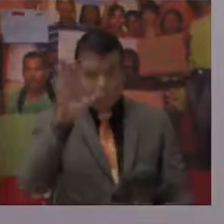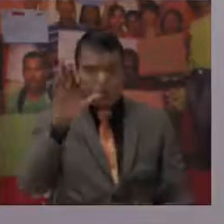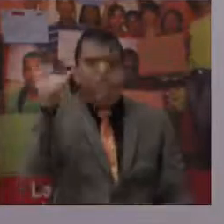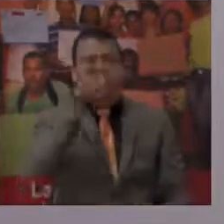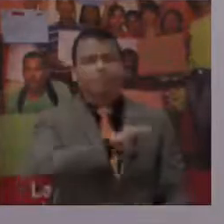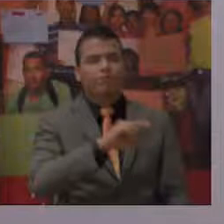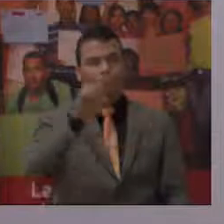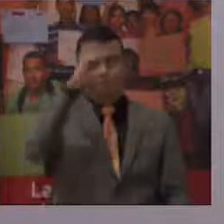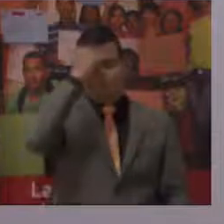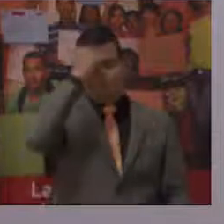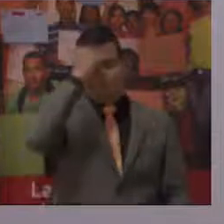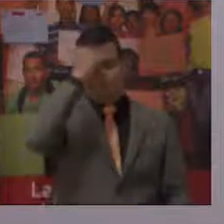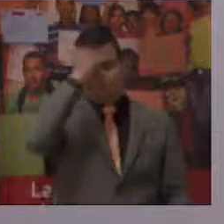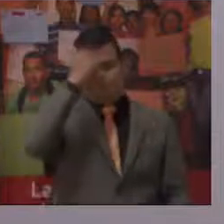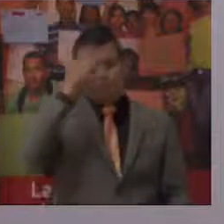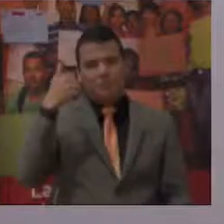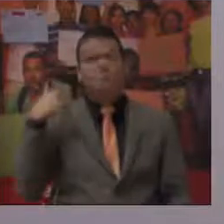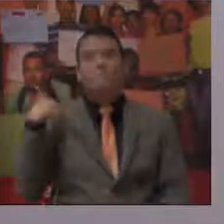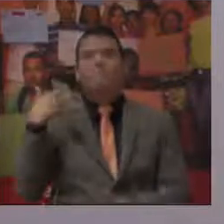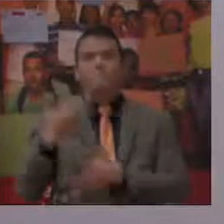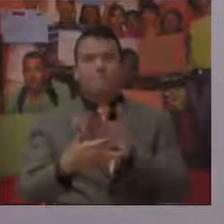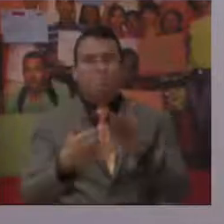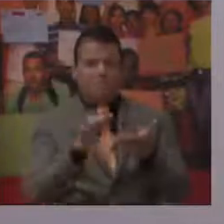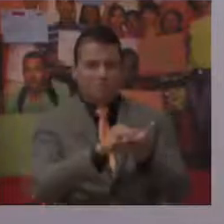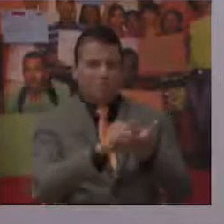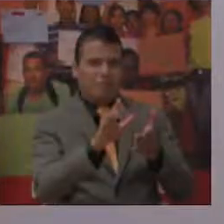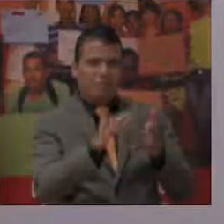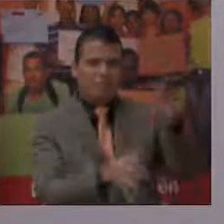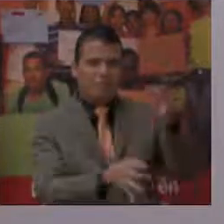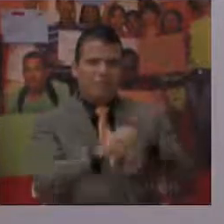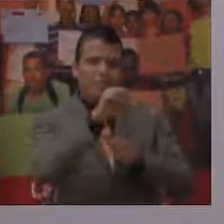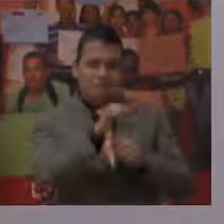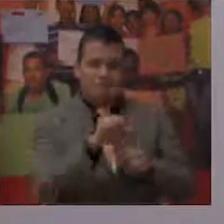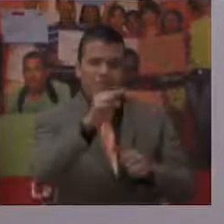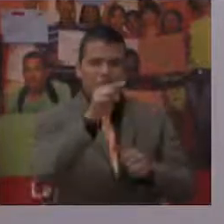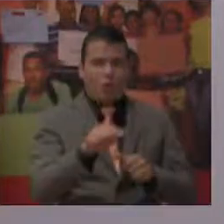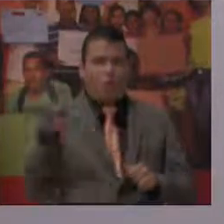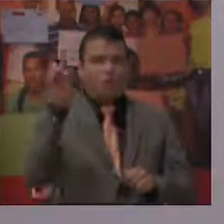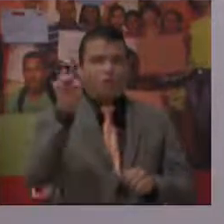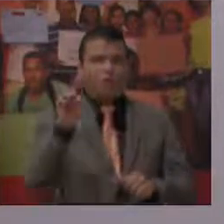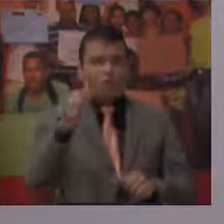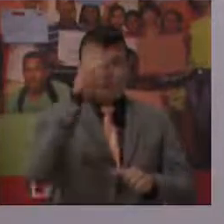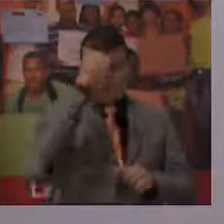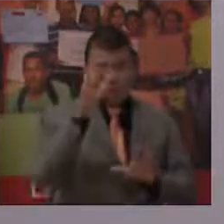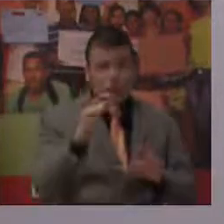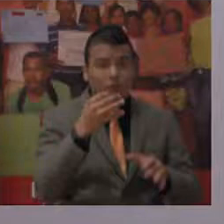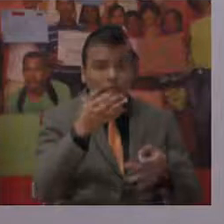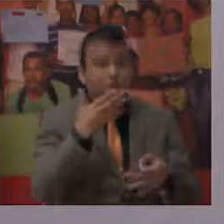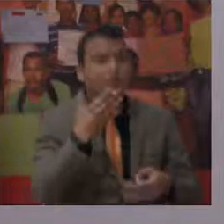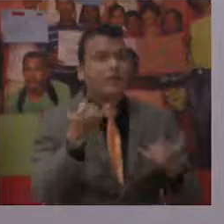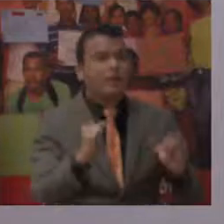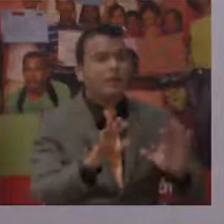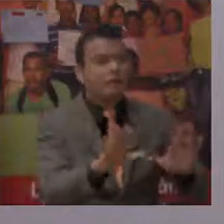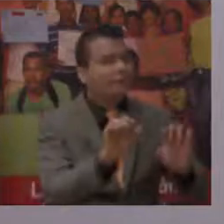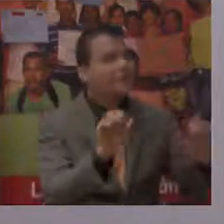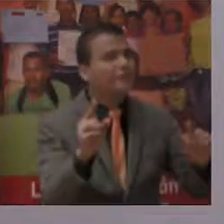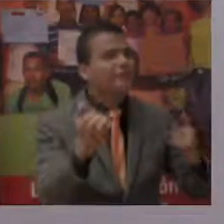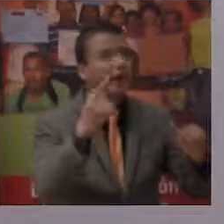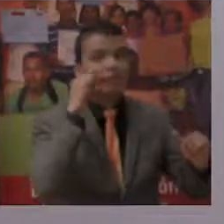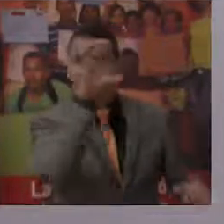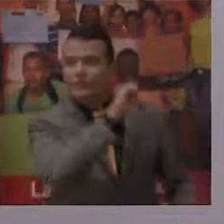es el concepto medular de lo que después vamos a llamar justicia transicional, pero era el concepto medular, pero no suficiente.